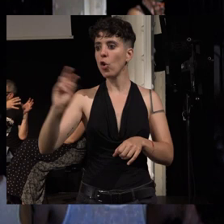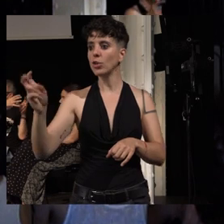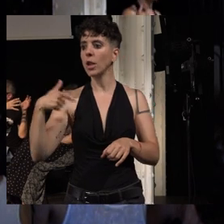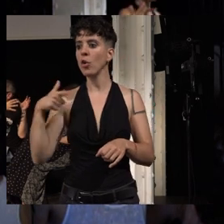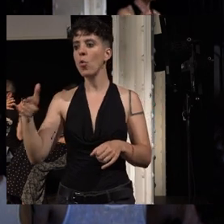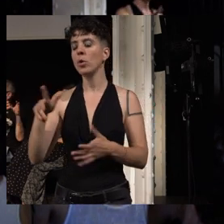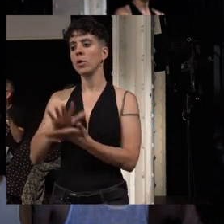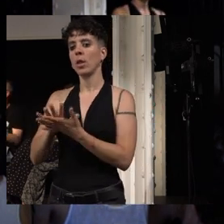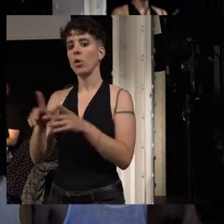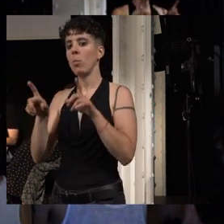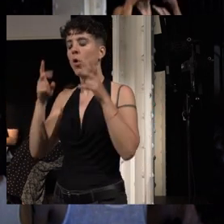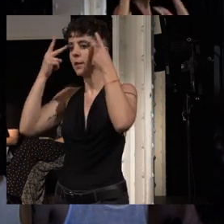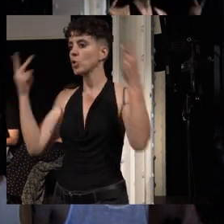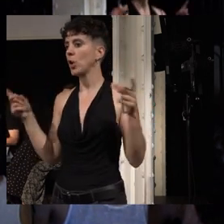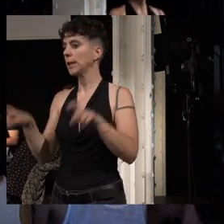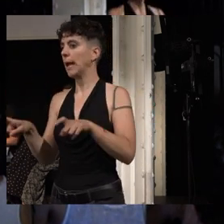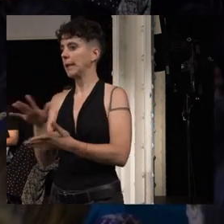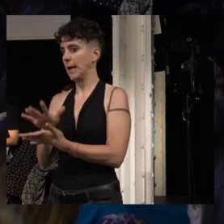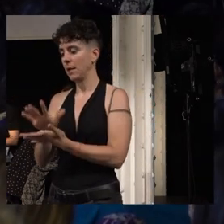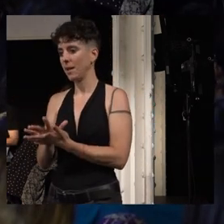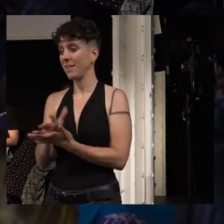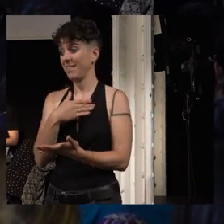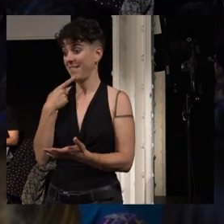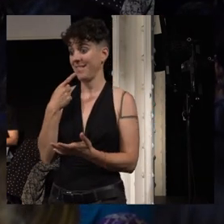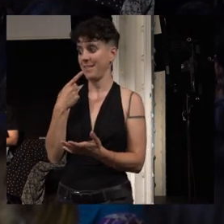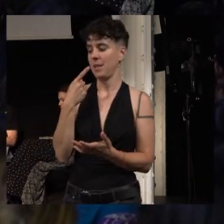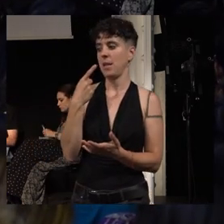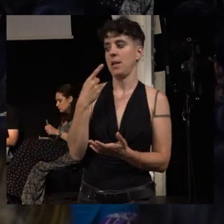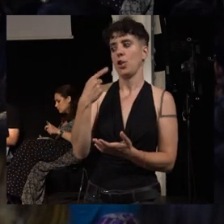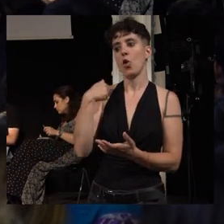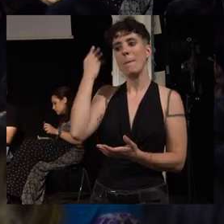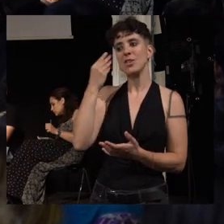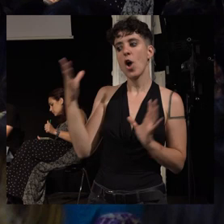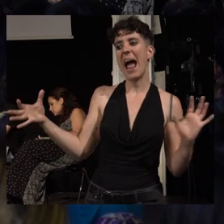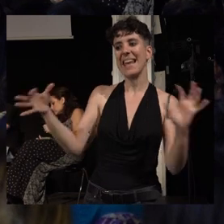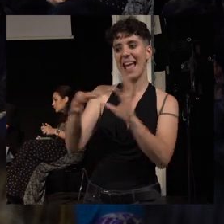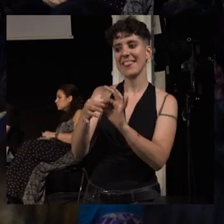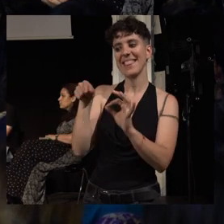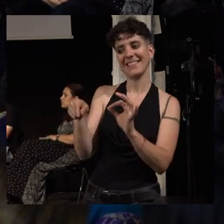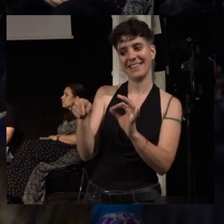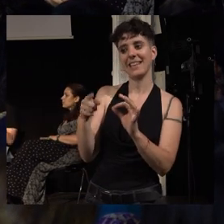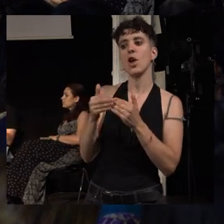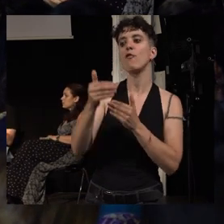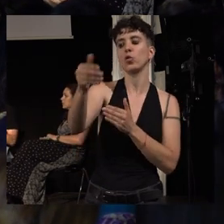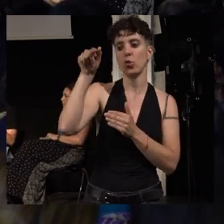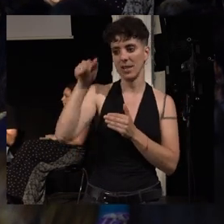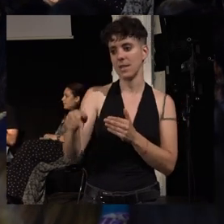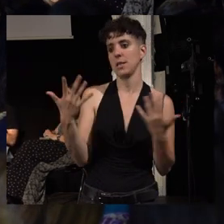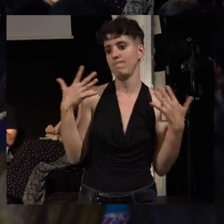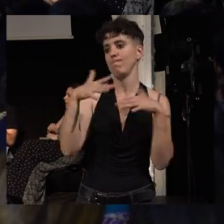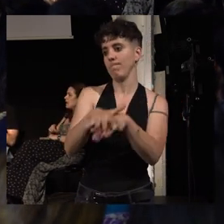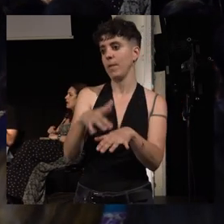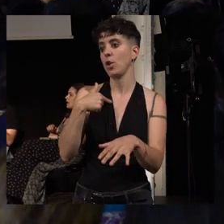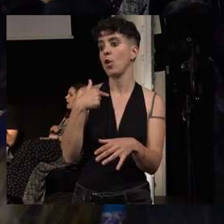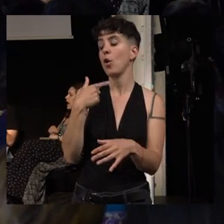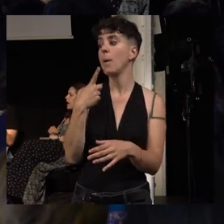rato tranquila, etcétera, etcétera, ¿no? Creo que las alianzas vendrán por ahí y que es el futuro, ¿no? Yo le decía, si conocía gente